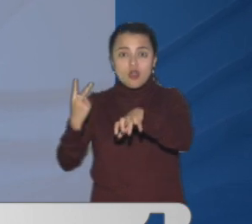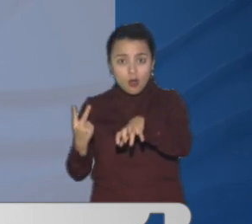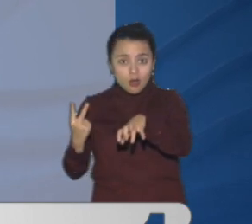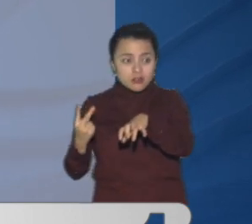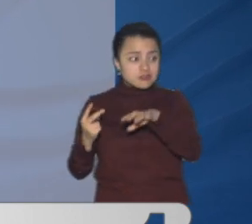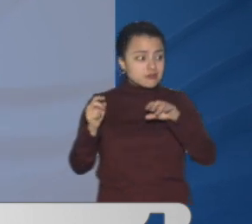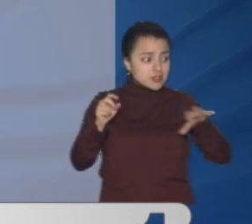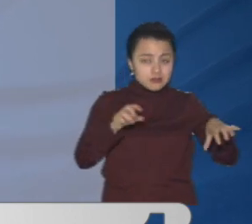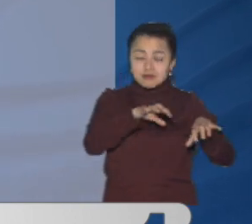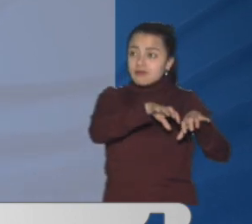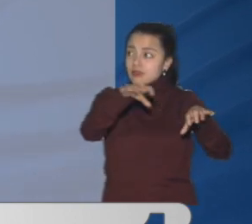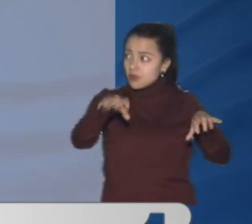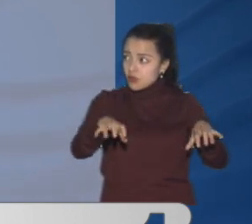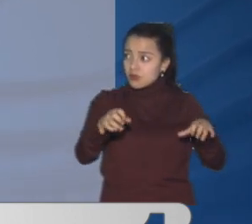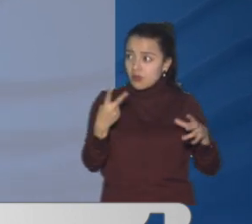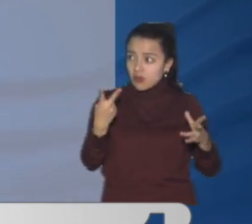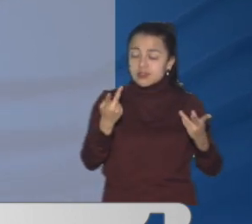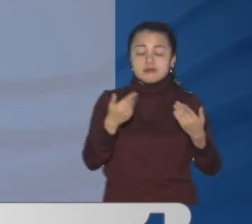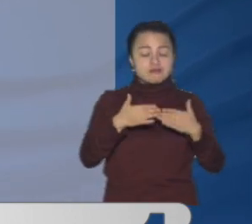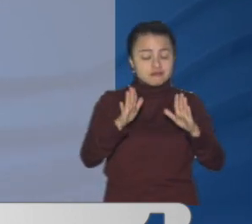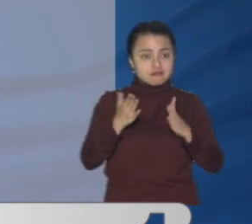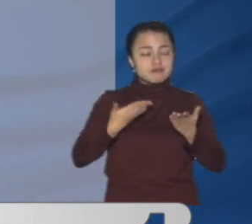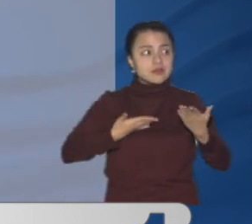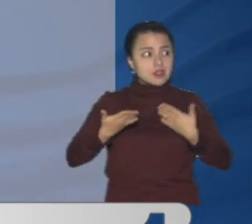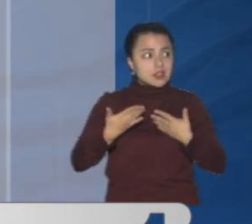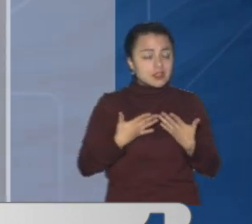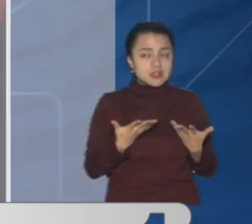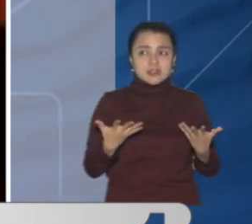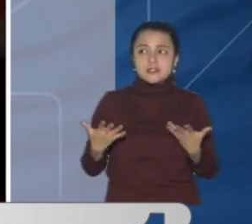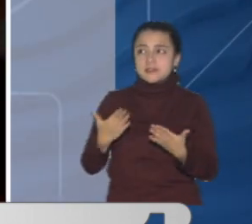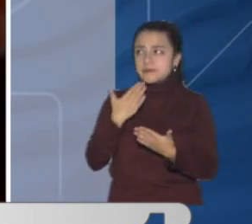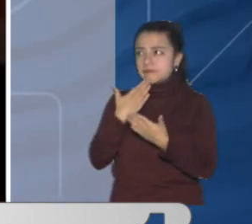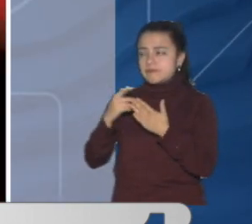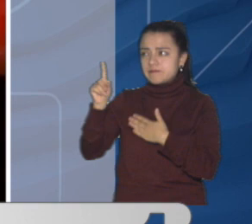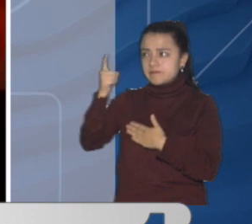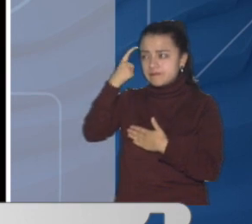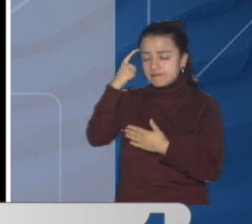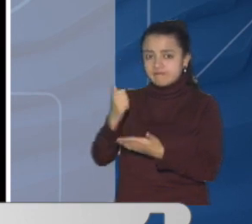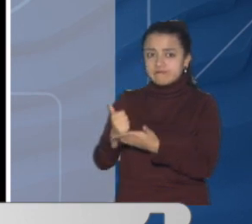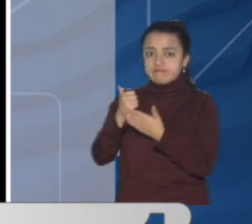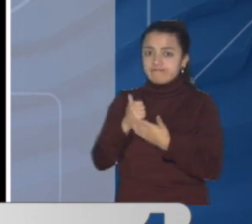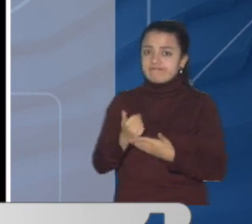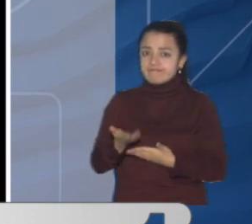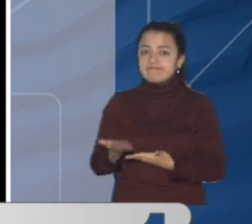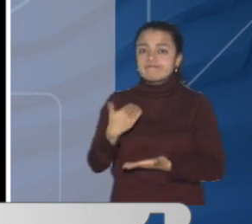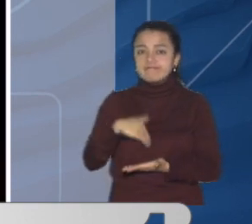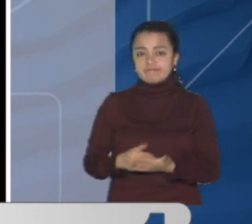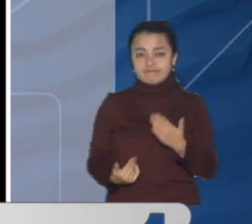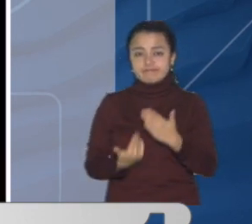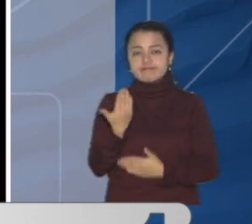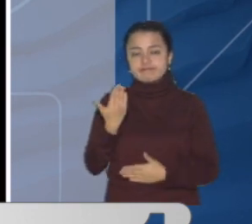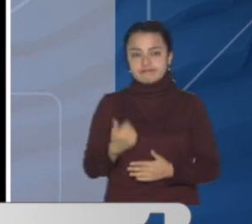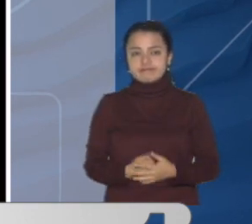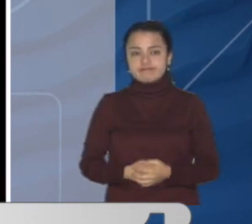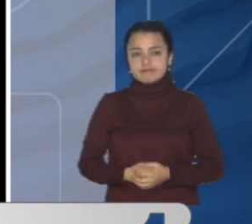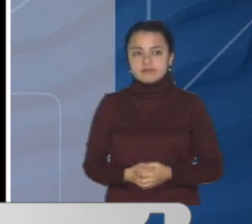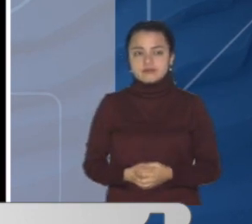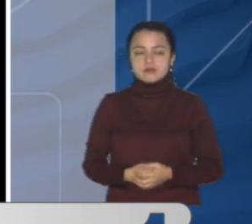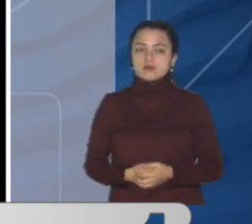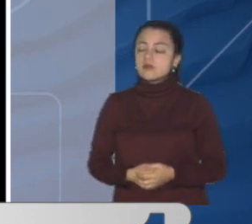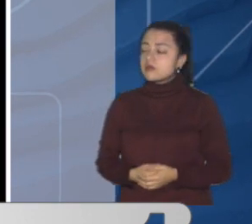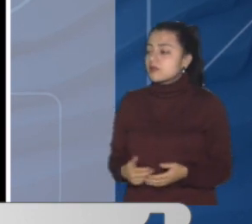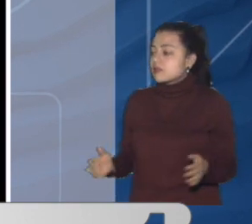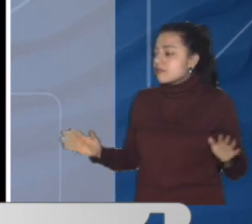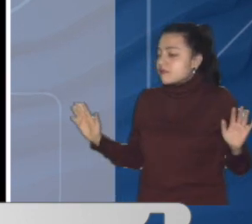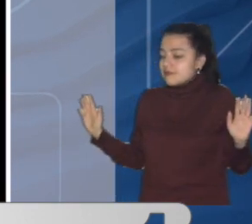gobernación que por favor nos ayuden. Necesitamos pues recursos para volver a empezar. Quedaron todas completamente